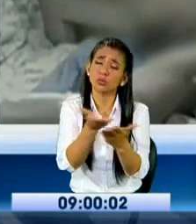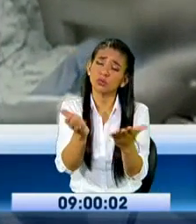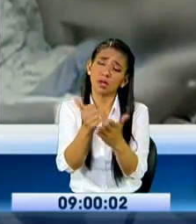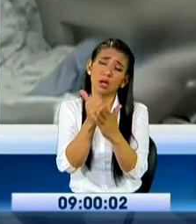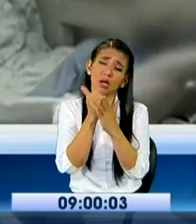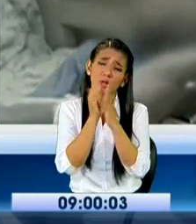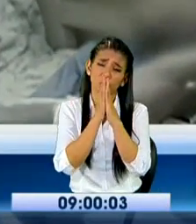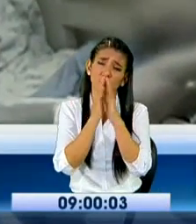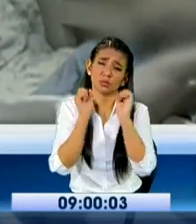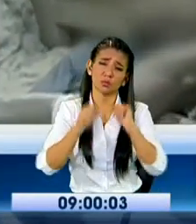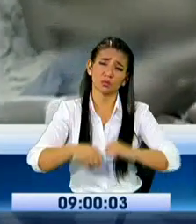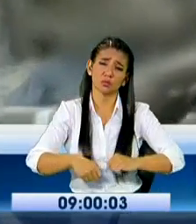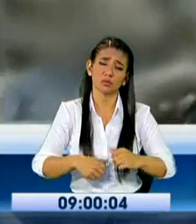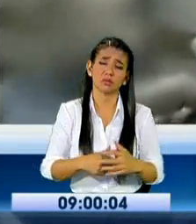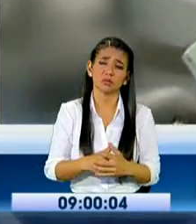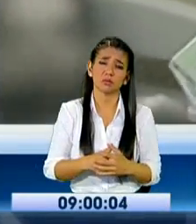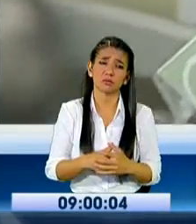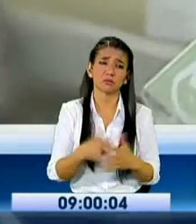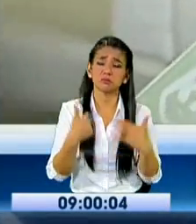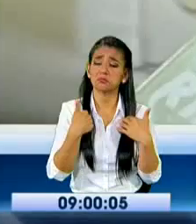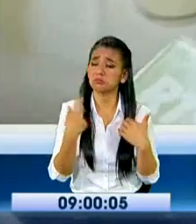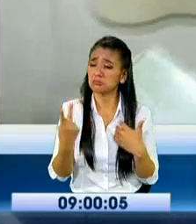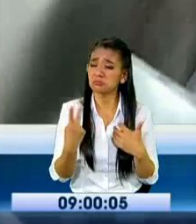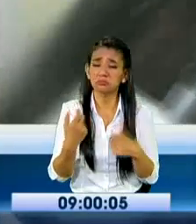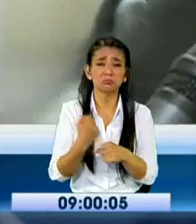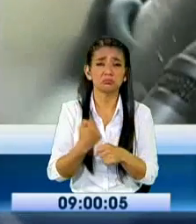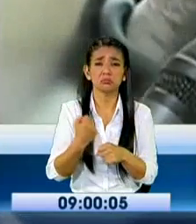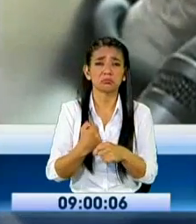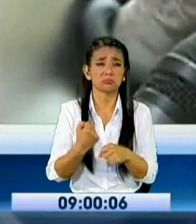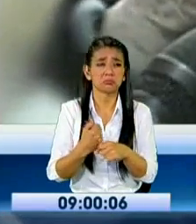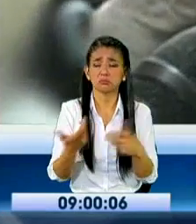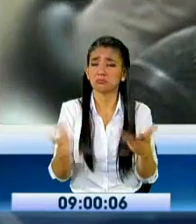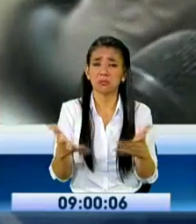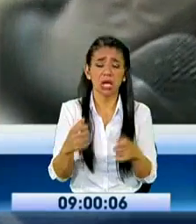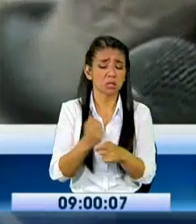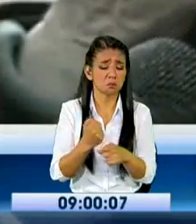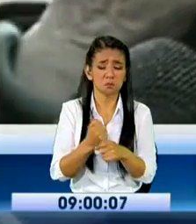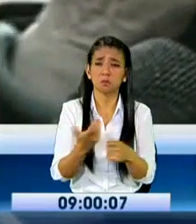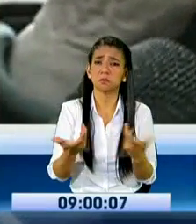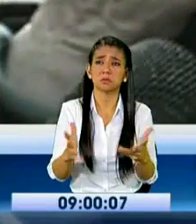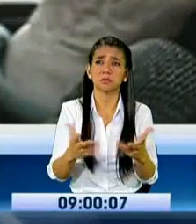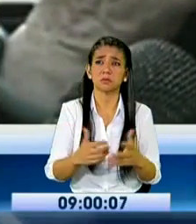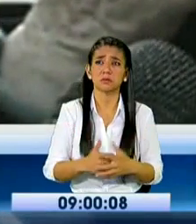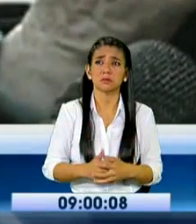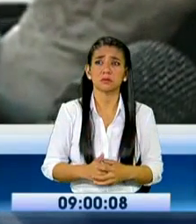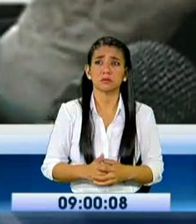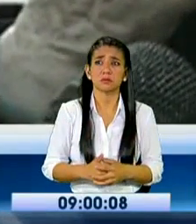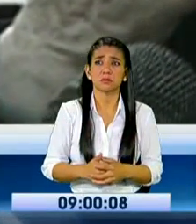pueden hacerlo. No trabajamos, nadie, nadie.